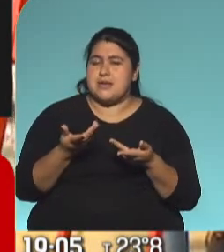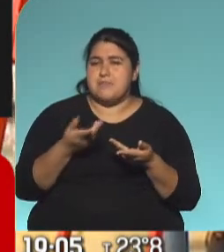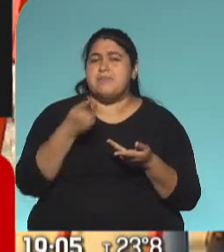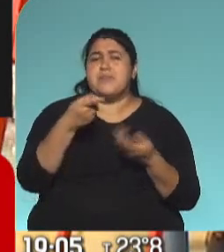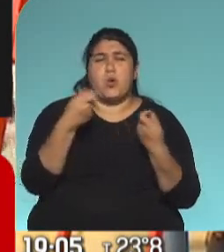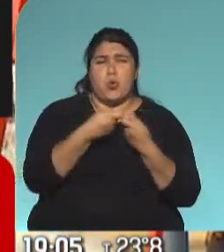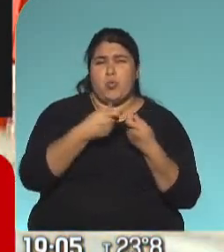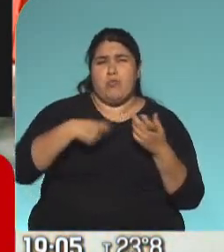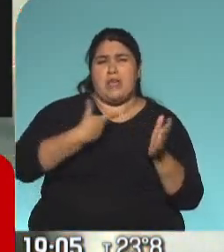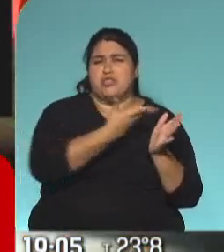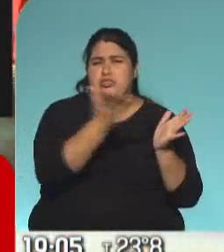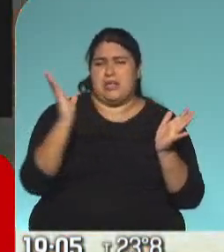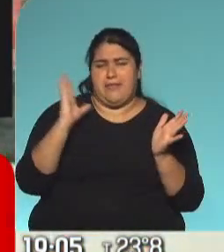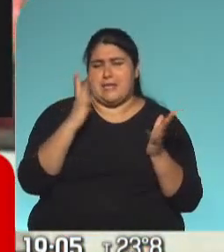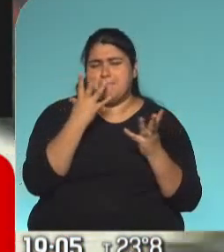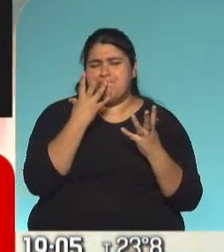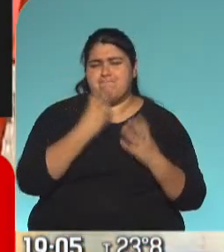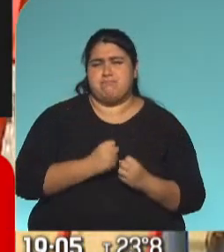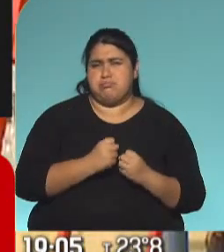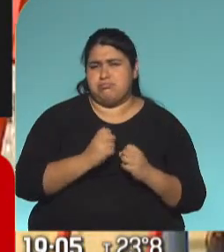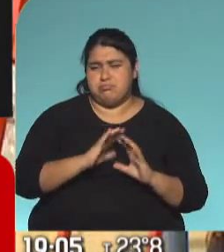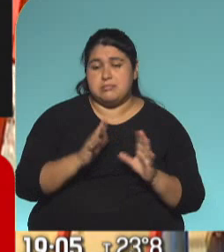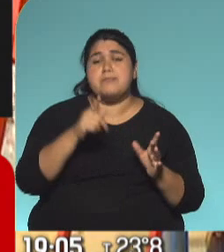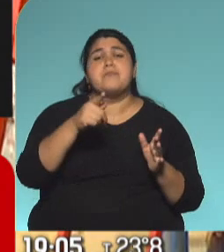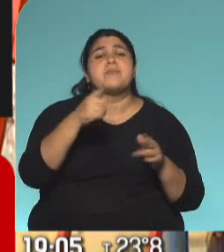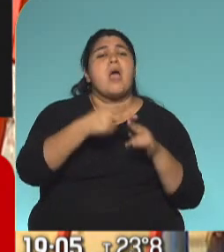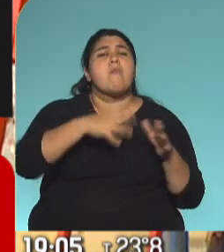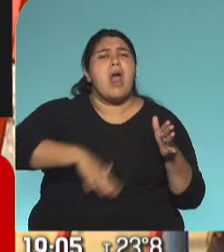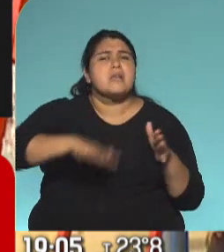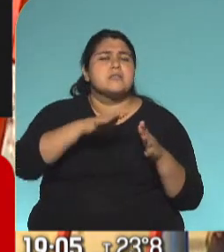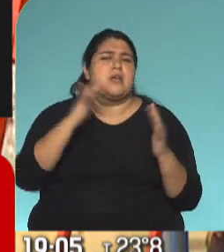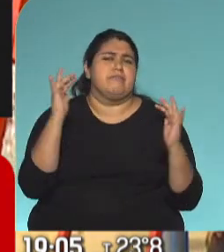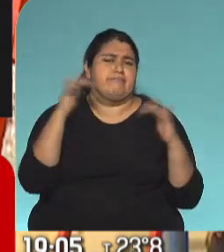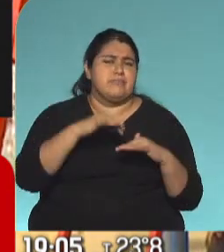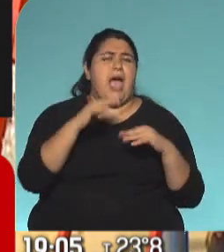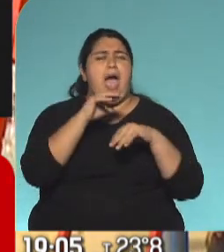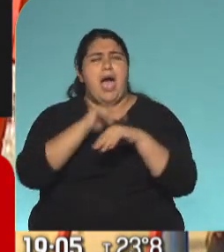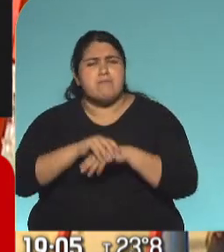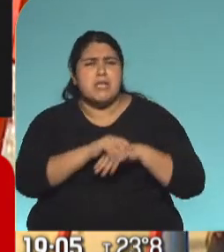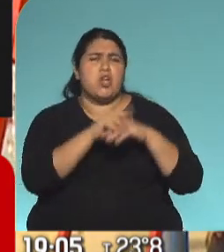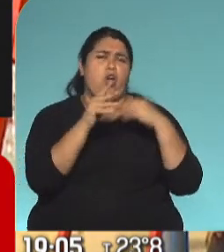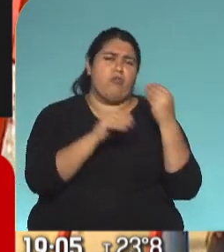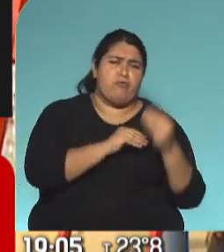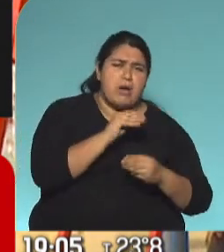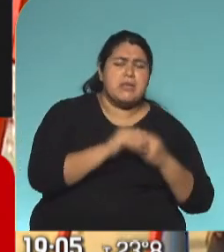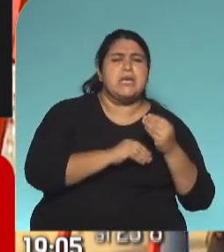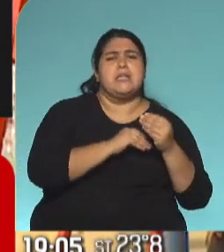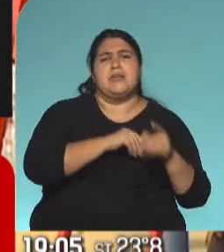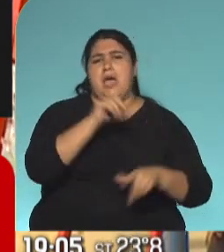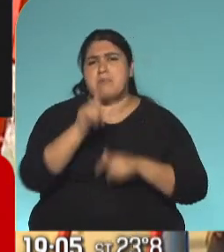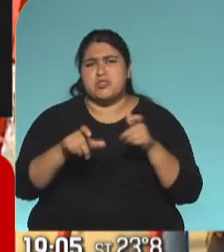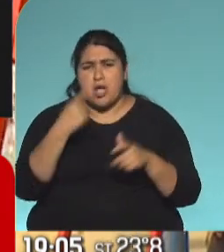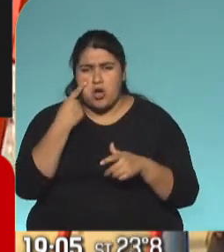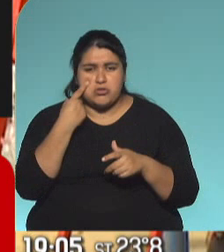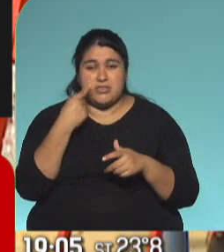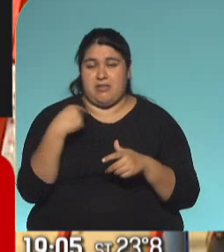sociedad consternada en donde la plaza se llenó no solamente de amigos y familiares, sino también de amigos. Estamos